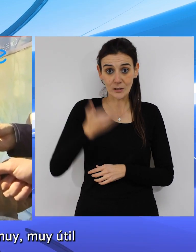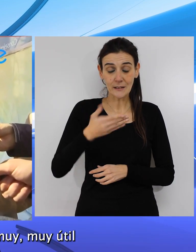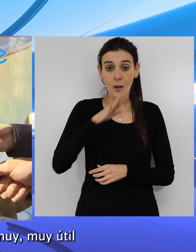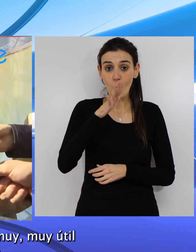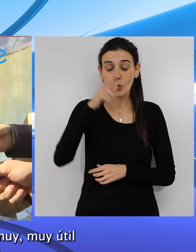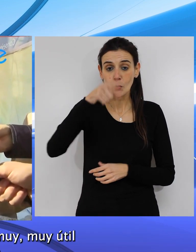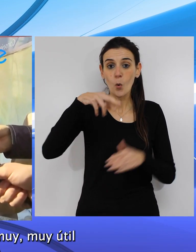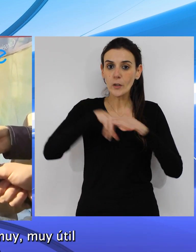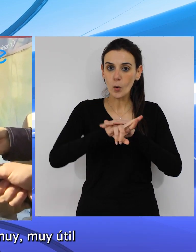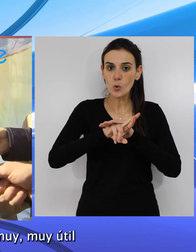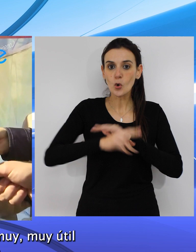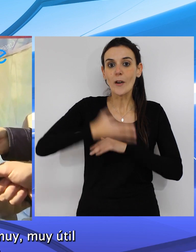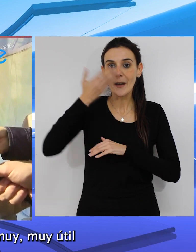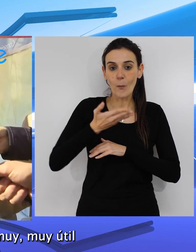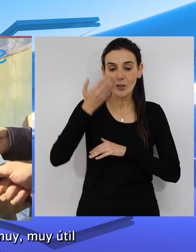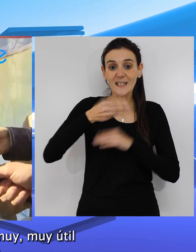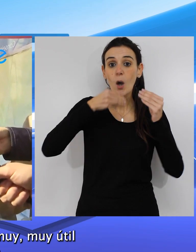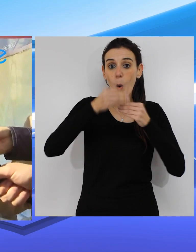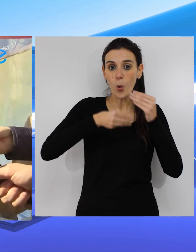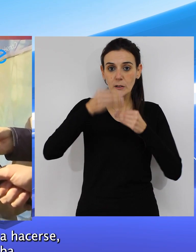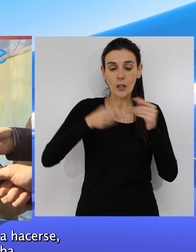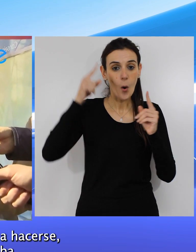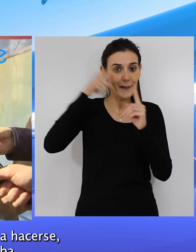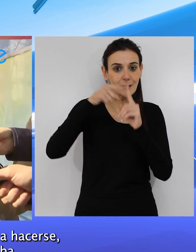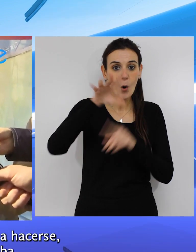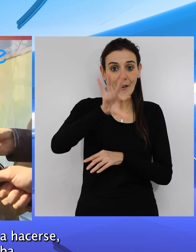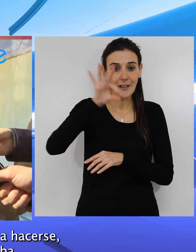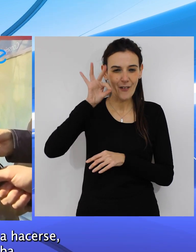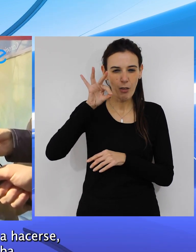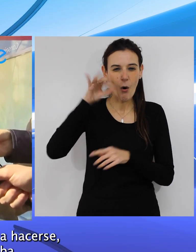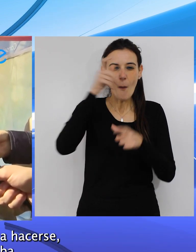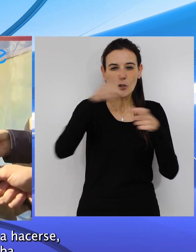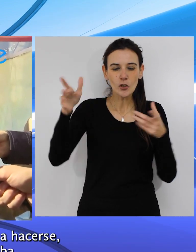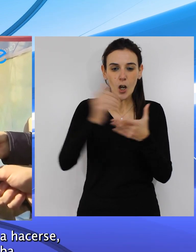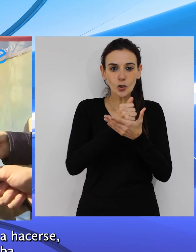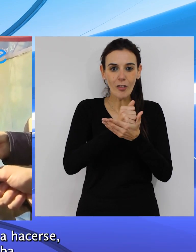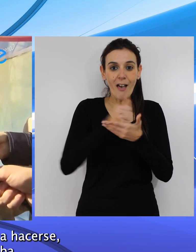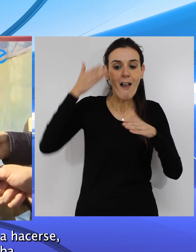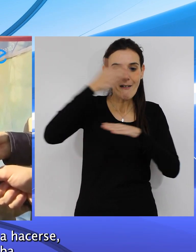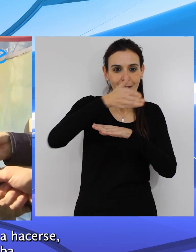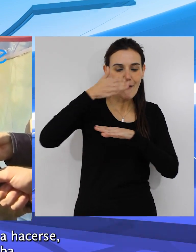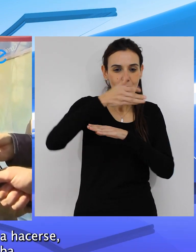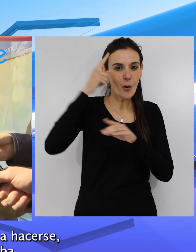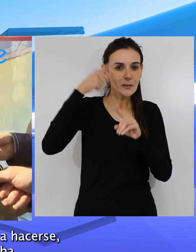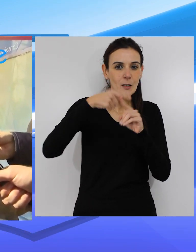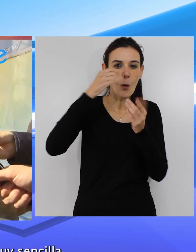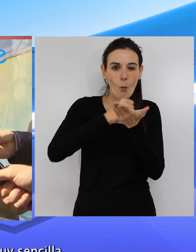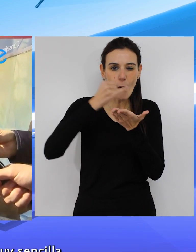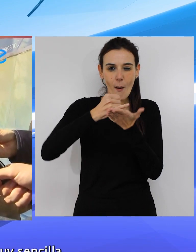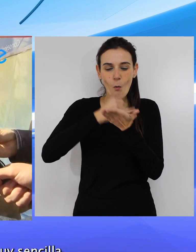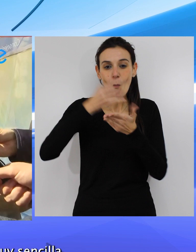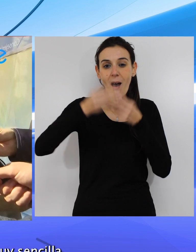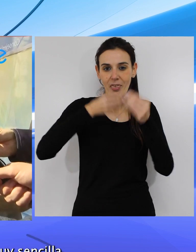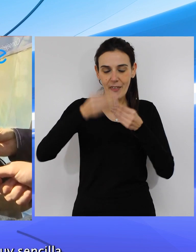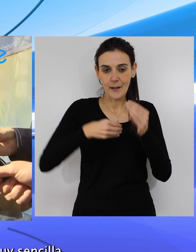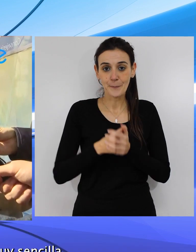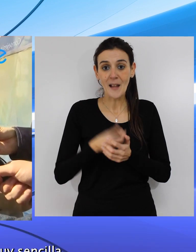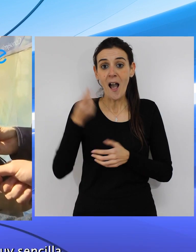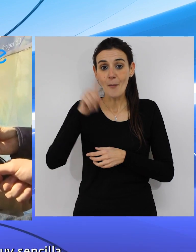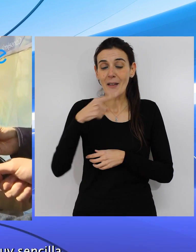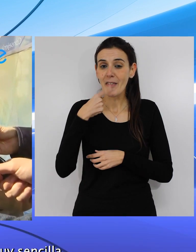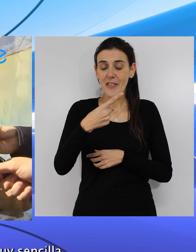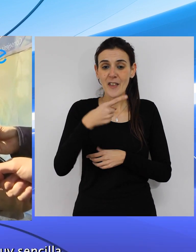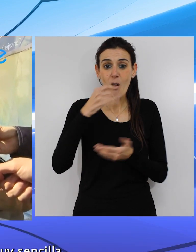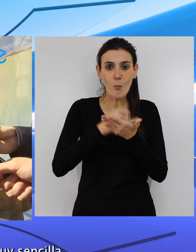una herramienta muy, muy útil, que es el cribado, que todo el mundo acuda a hacerse esta prueba. También decir que es una prueba